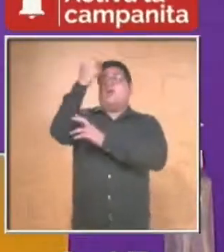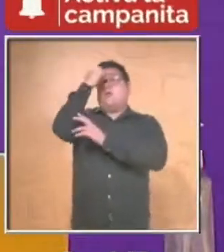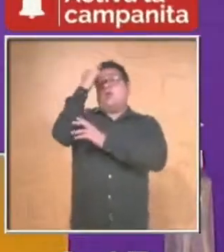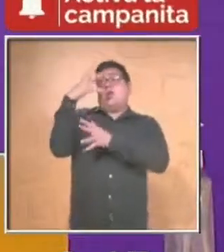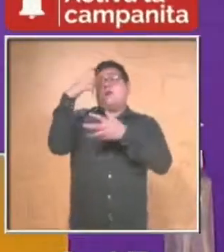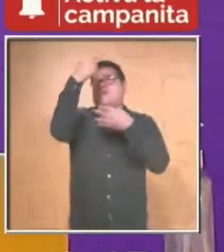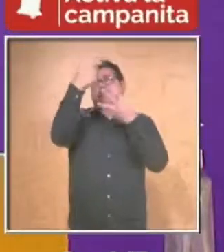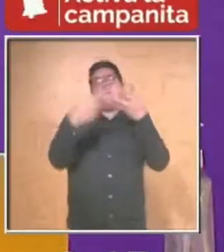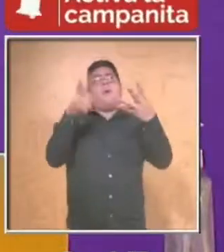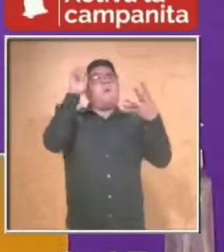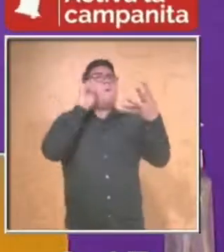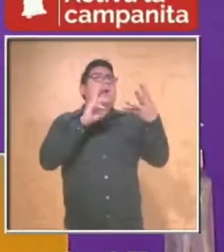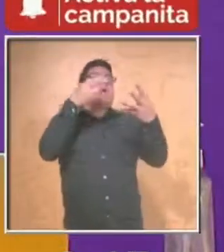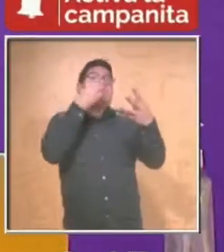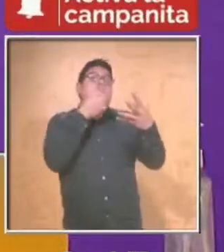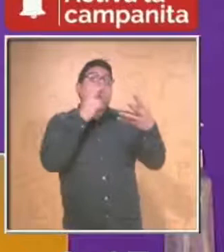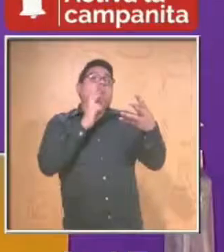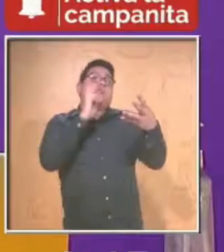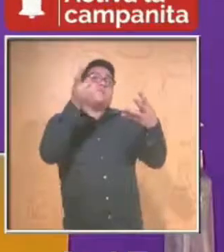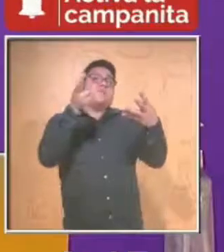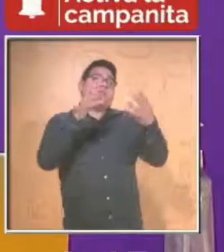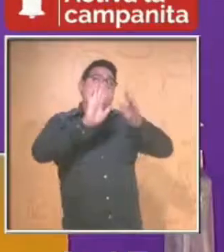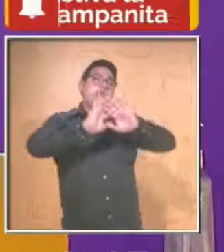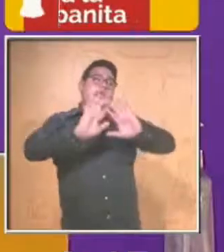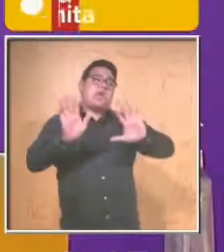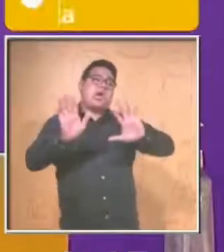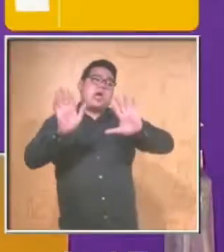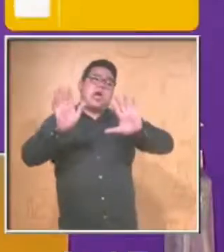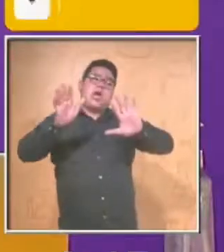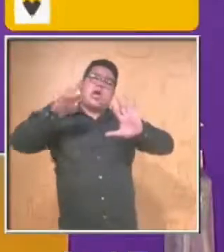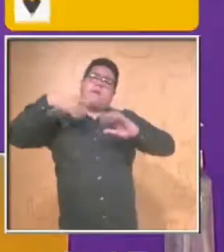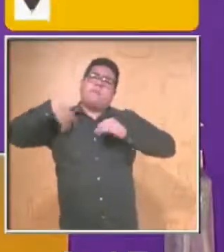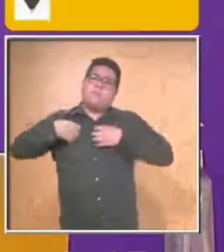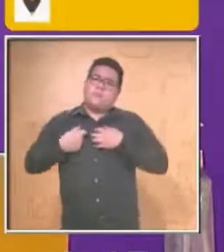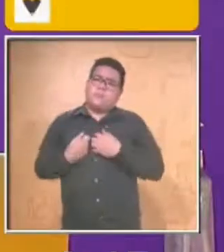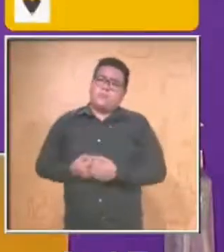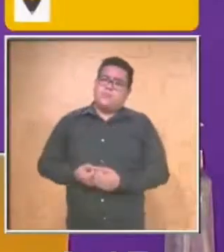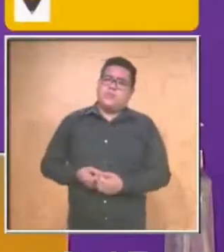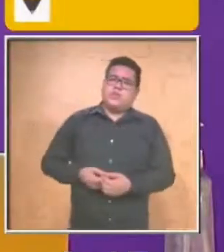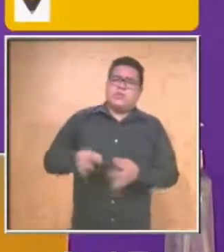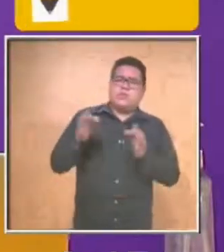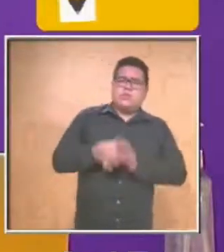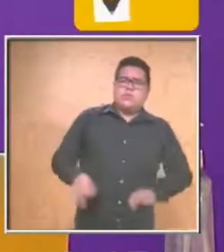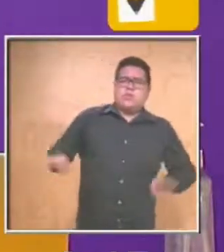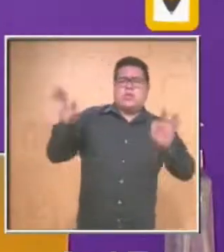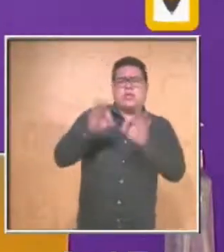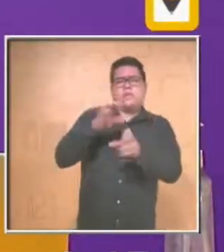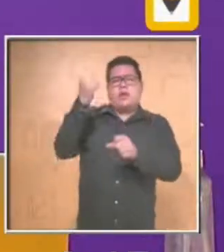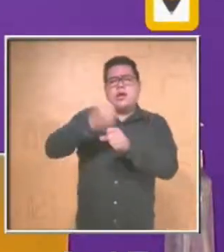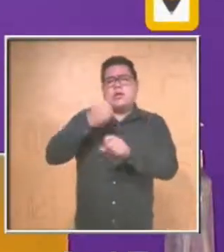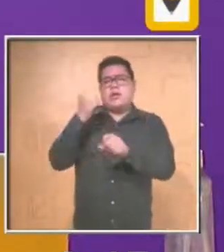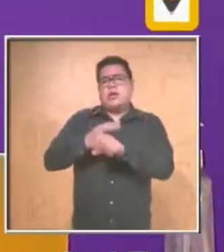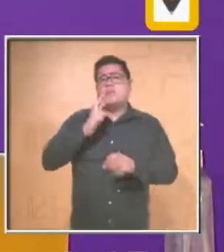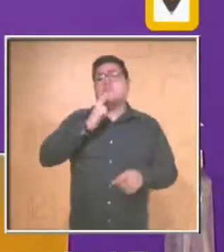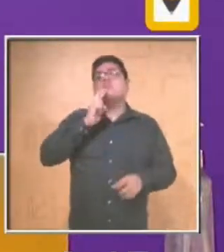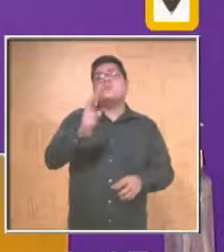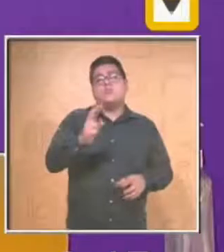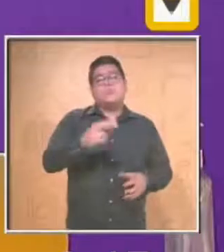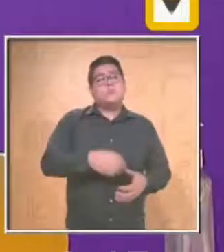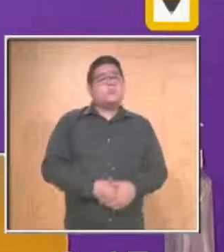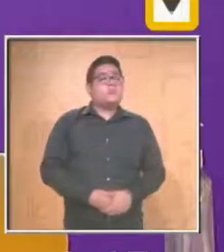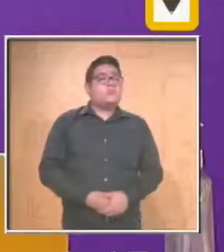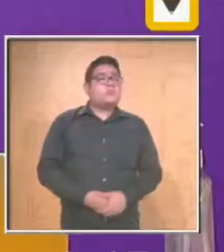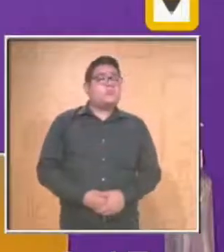revisar esto, tienes que poner en práctica y recordar el contenido que revisaste para poder contestarlo.